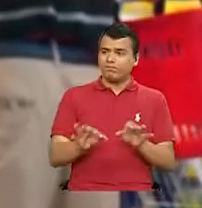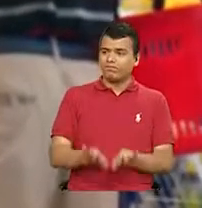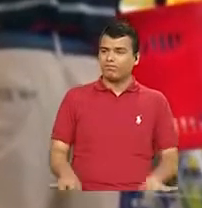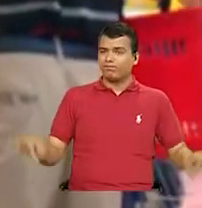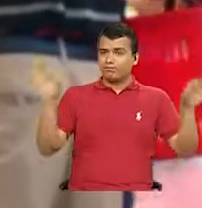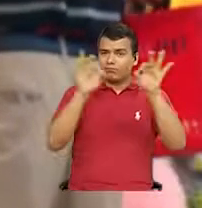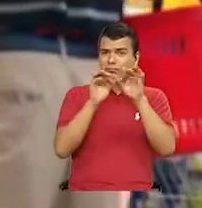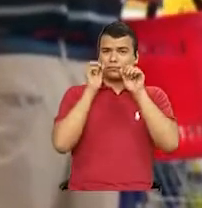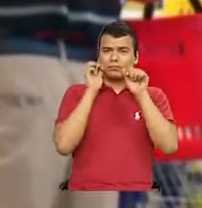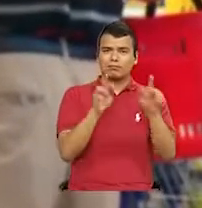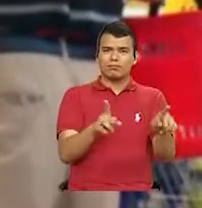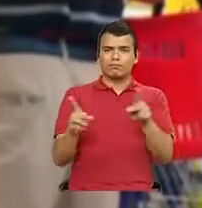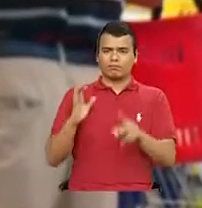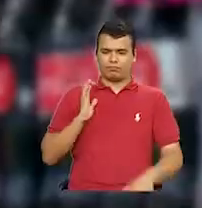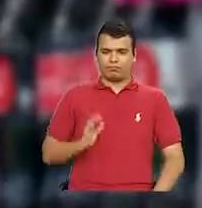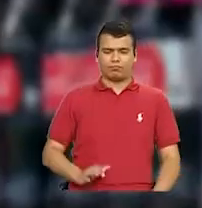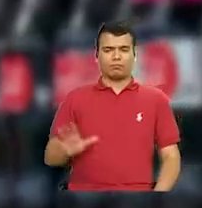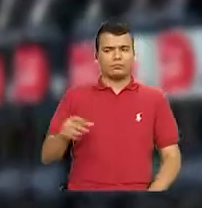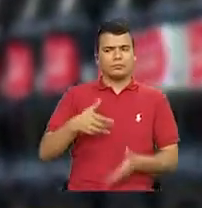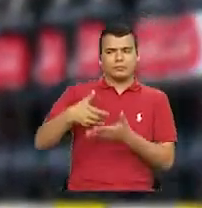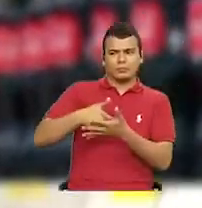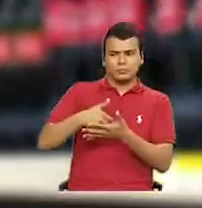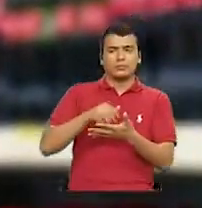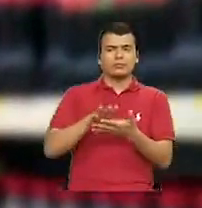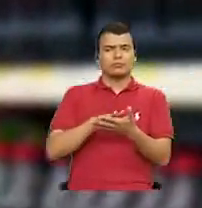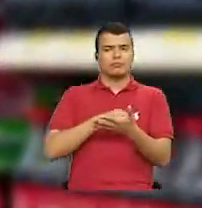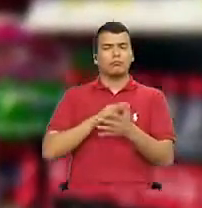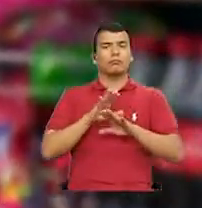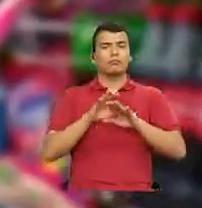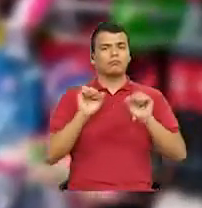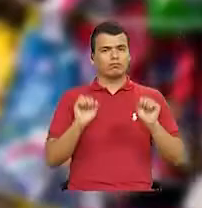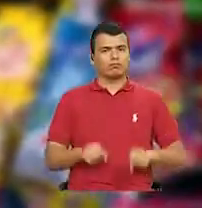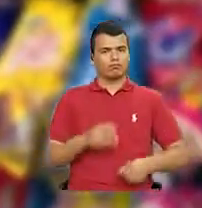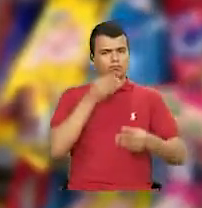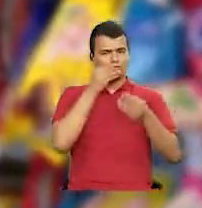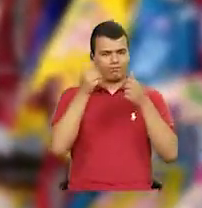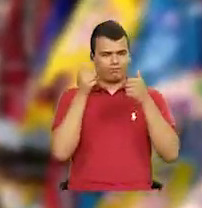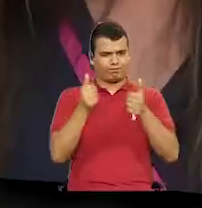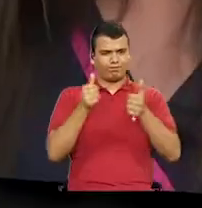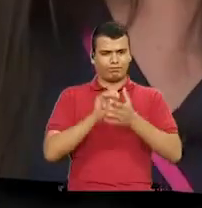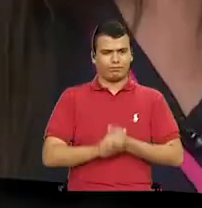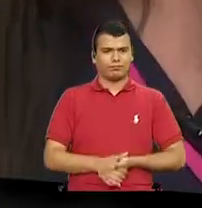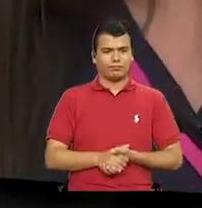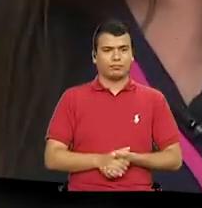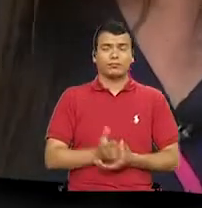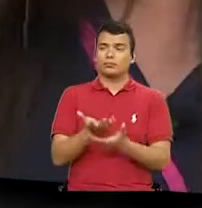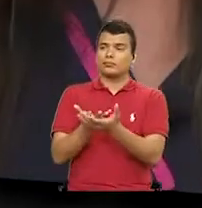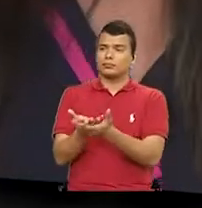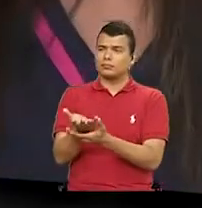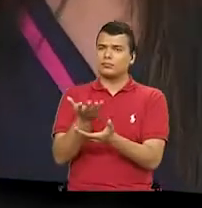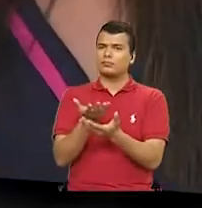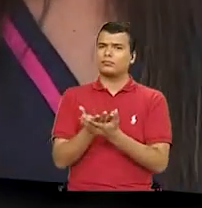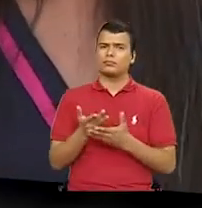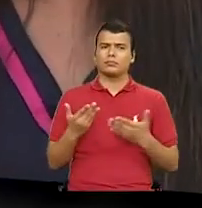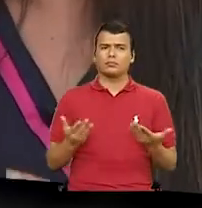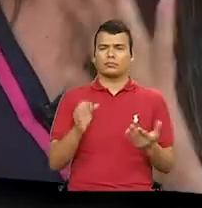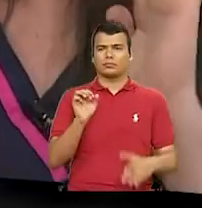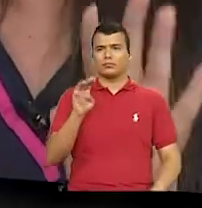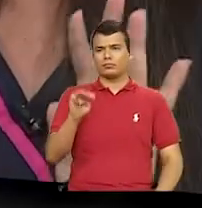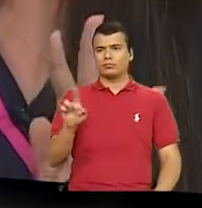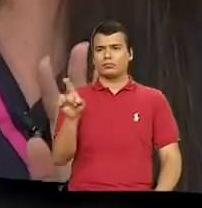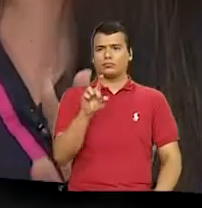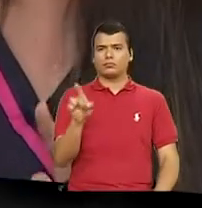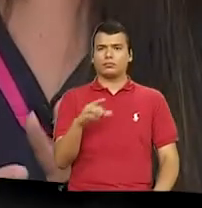que la ciudadanía siga estas recomendaciones para tener una dieta alimenticia adecuada. La recomendación según la OMS es que